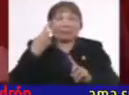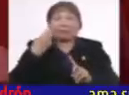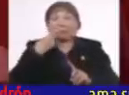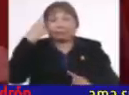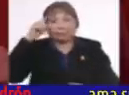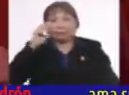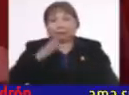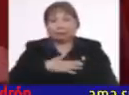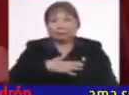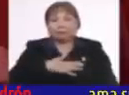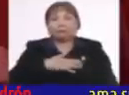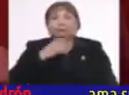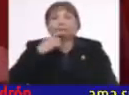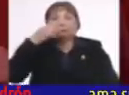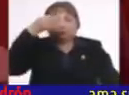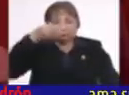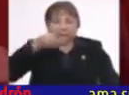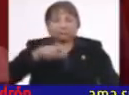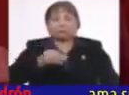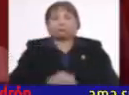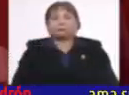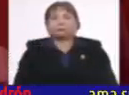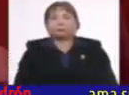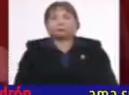para mí es definitivamente